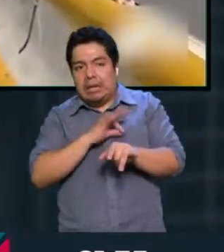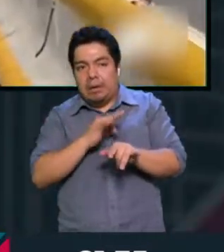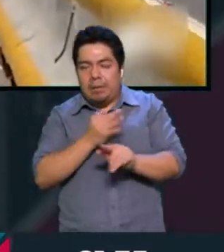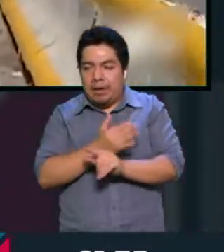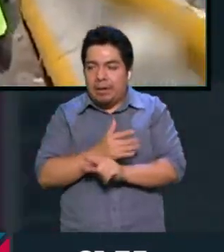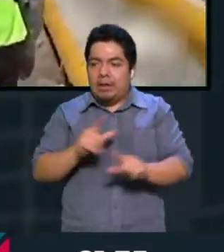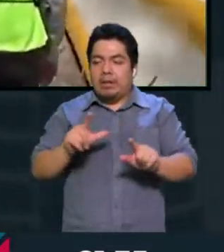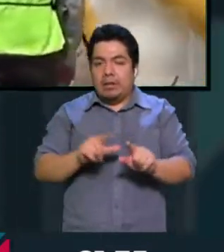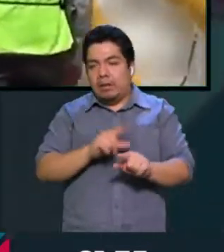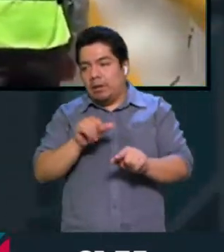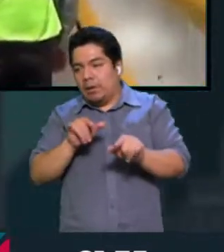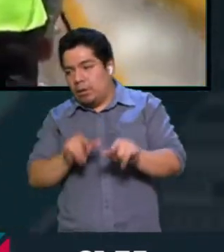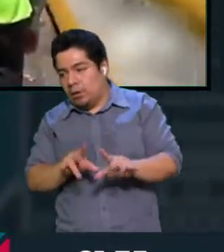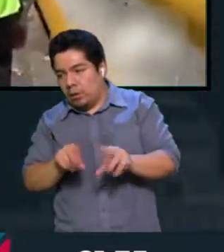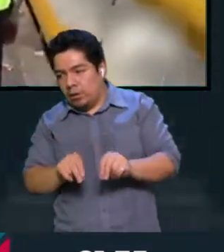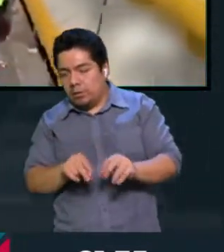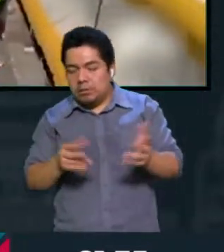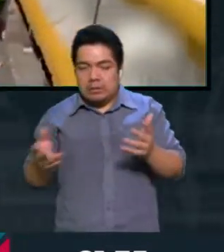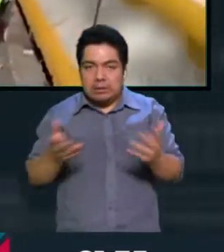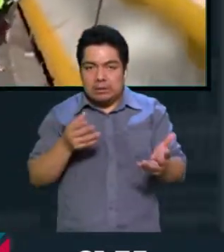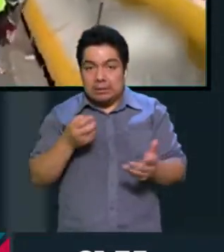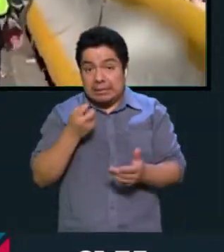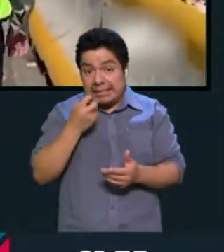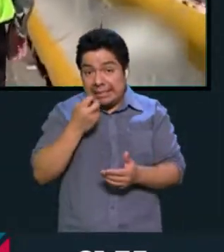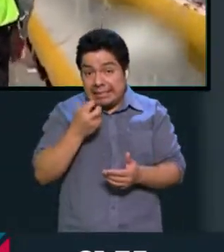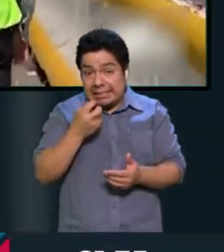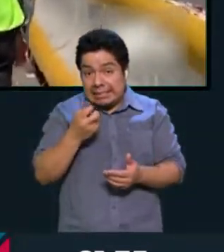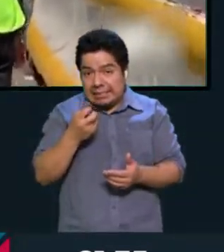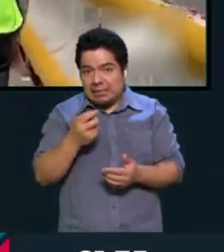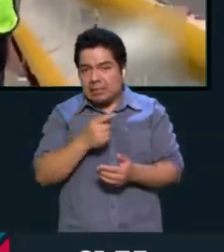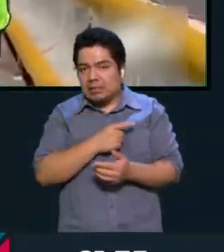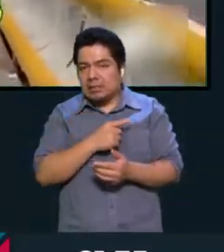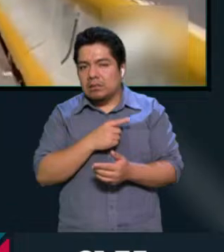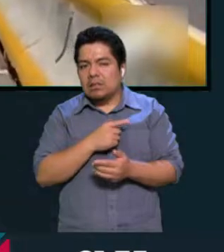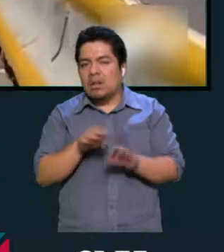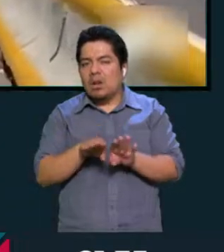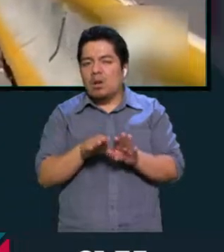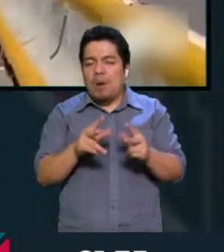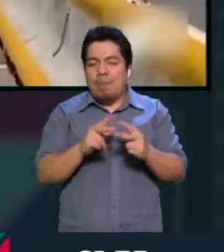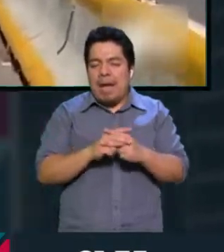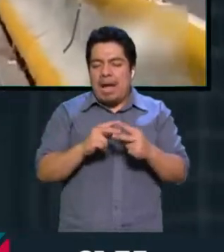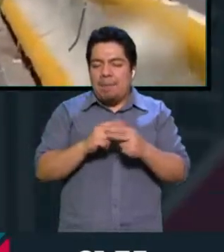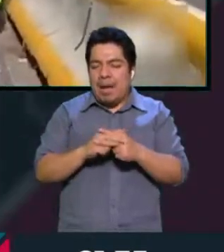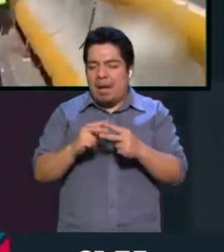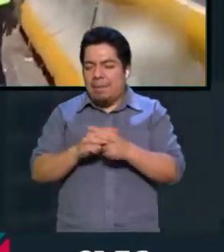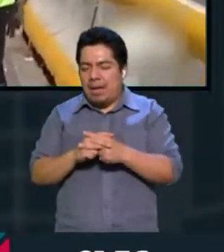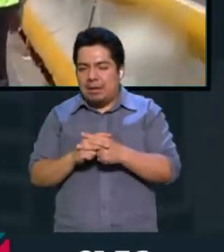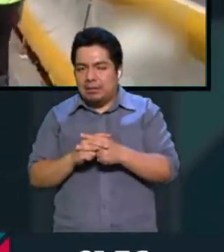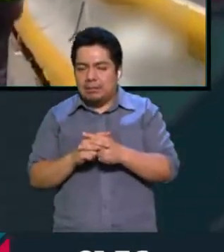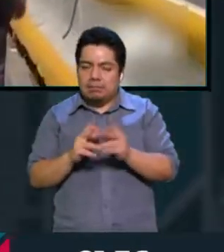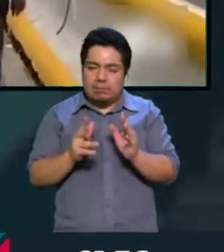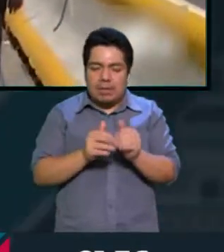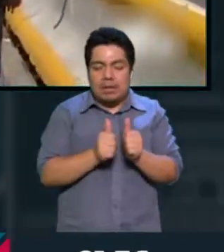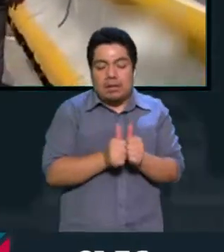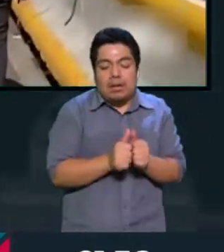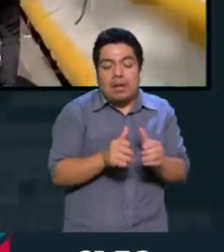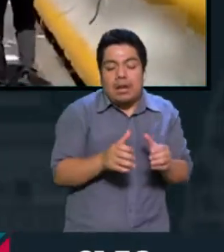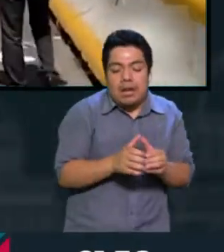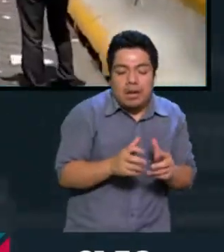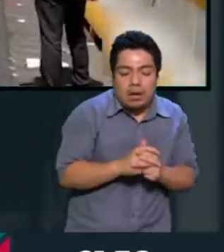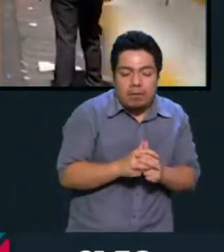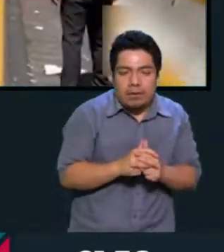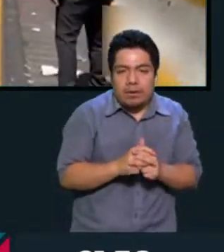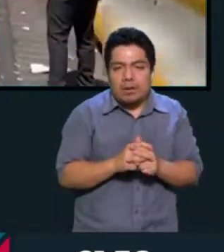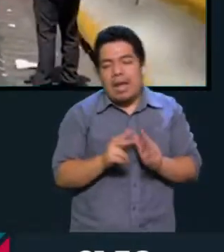liberar, nomás, sí. luego otra. Eso no lo veamos solo por el conflicto, como lo que decía yo, si nos quedamos nada más en el conflicto, pues